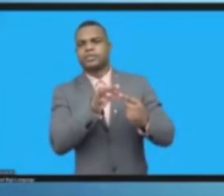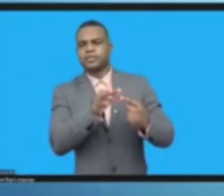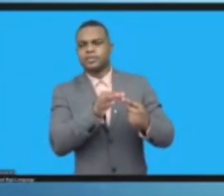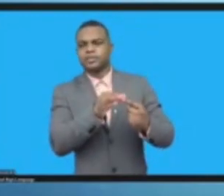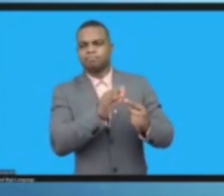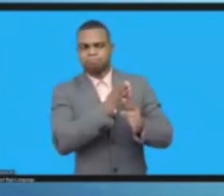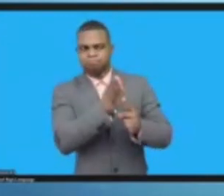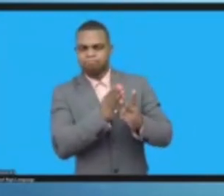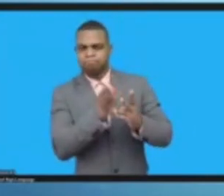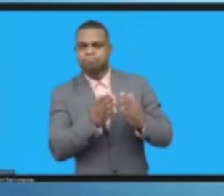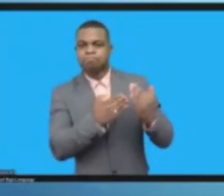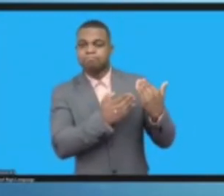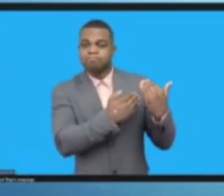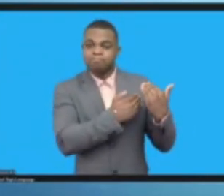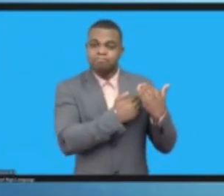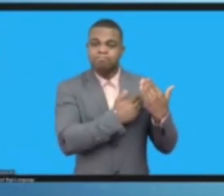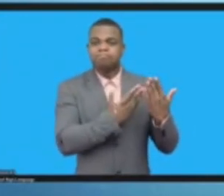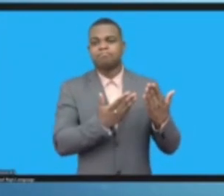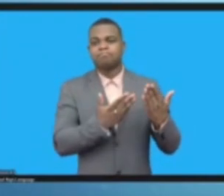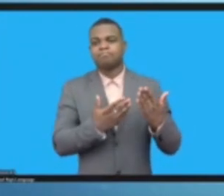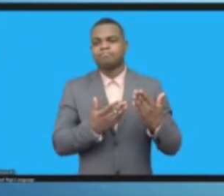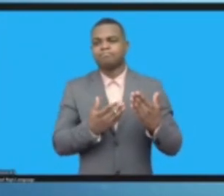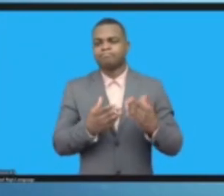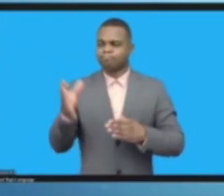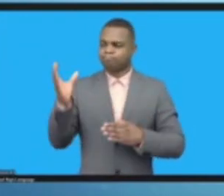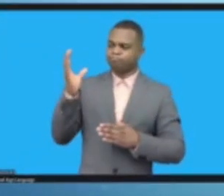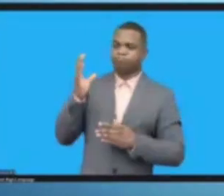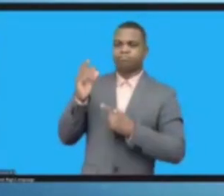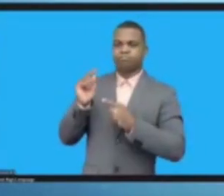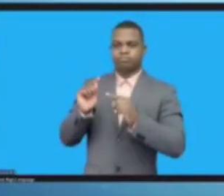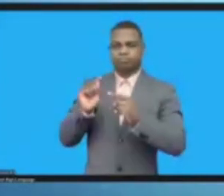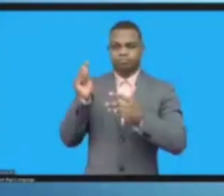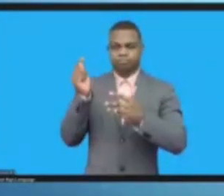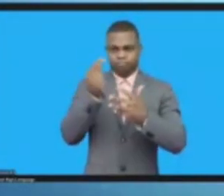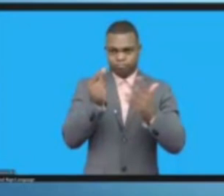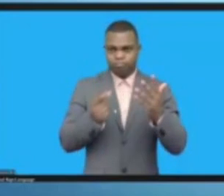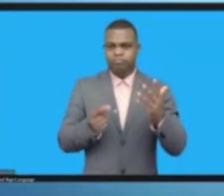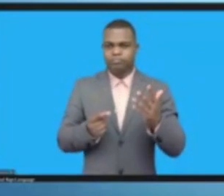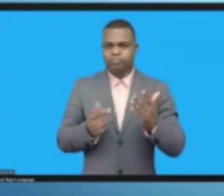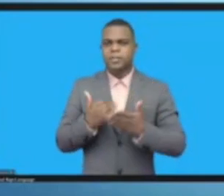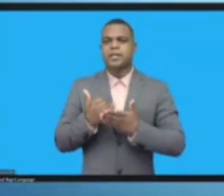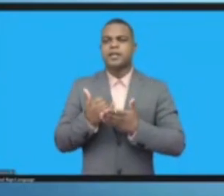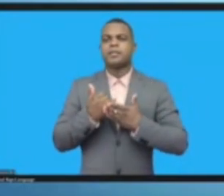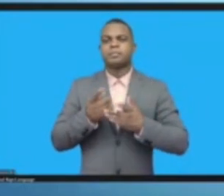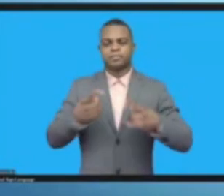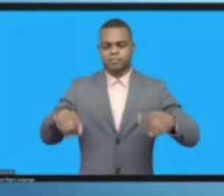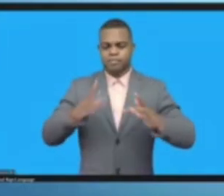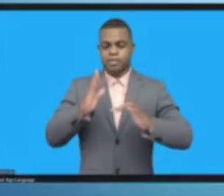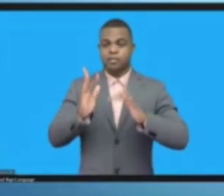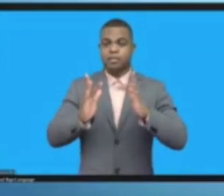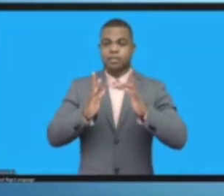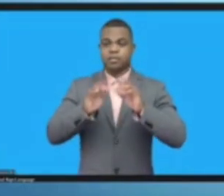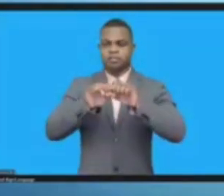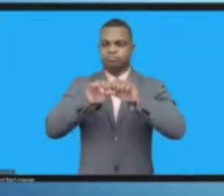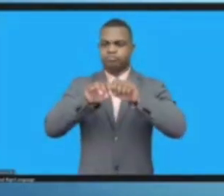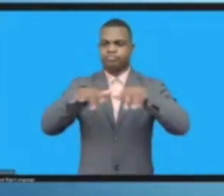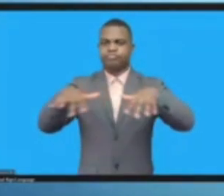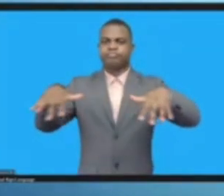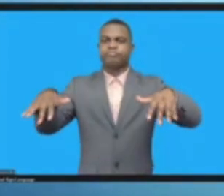nuestra función es expresar claramente Cuáles son las propiedades deseables de ese sistema seguridad